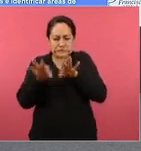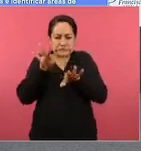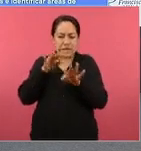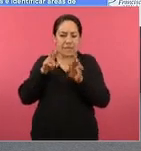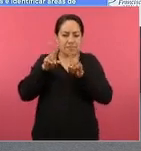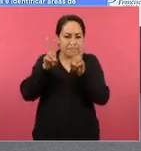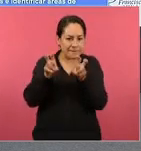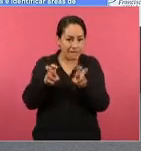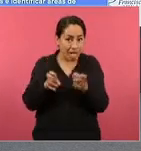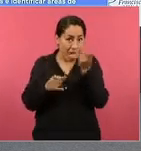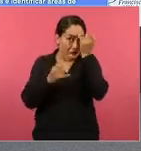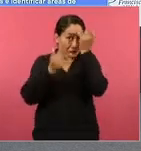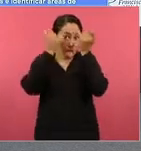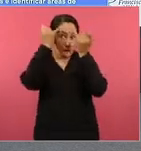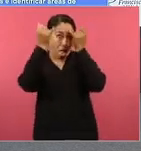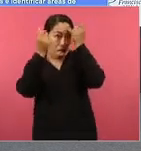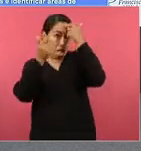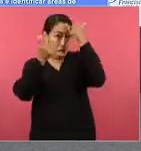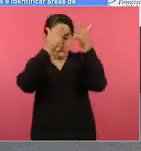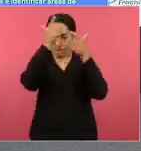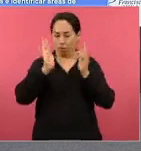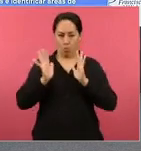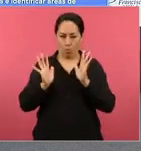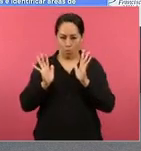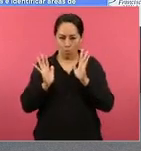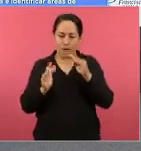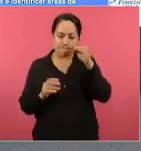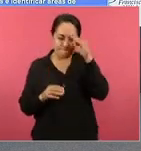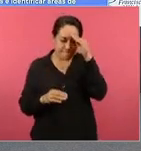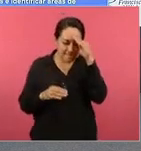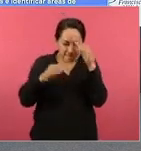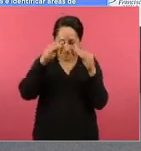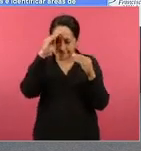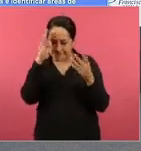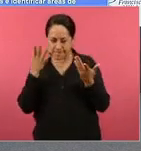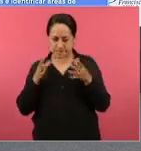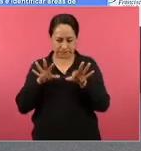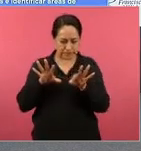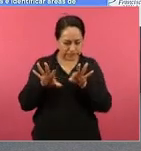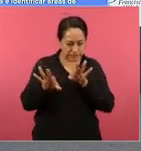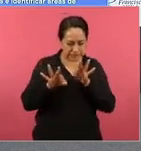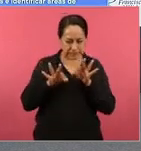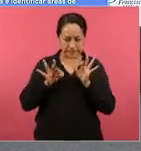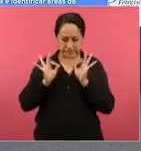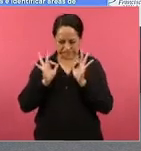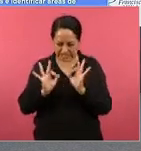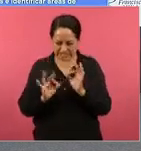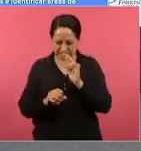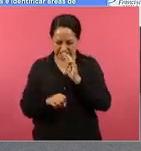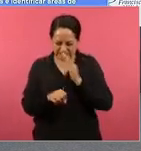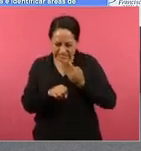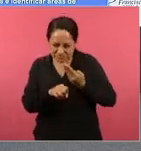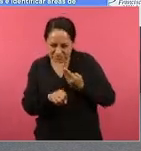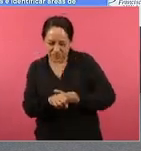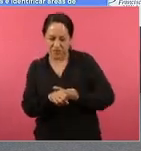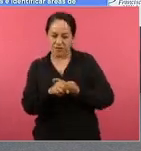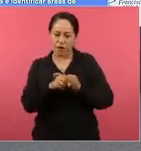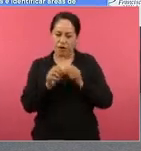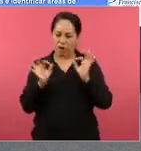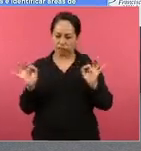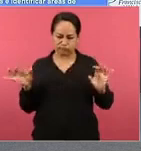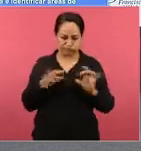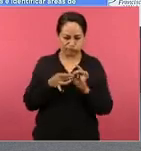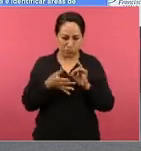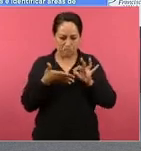es una invención, no es una ocurrencia, es un trabajo metodológico serio que tiene que ver con pedagogía, ¿no?